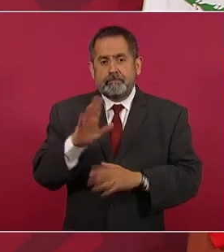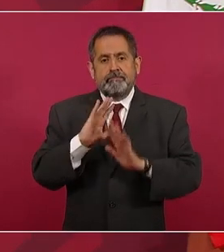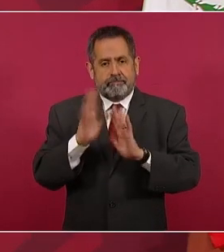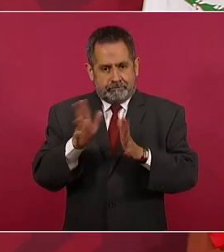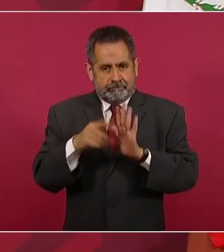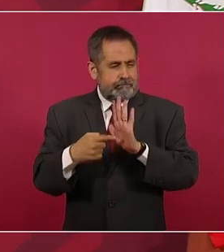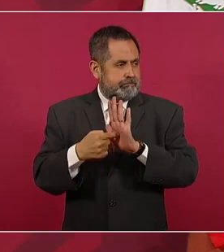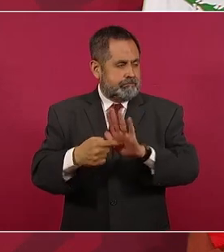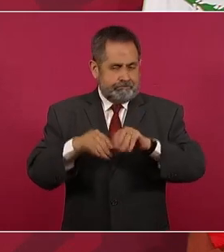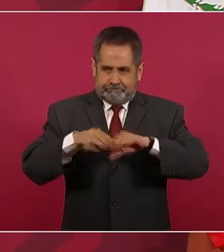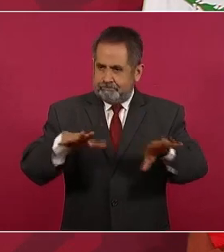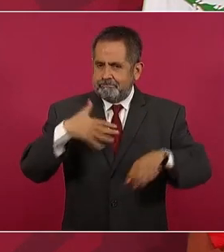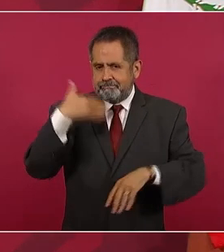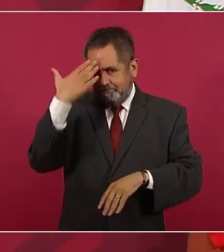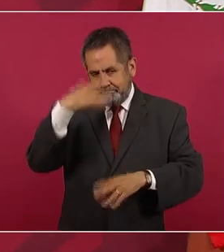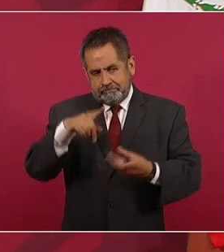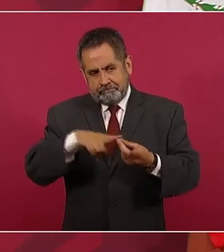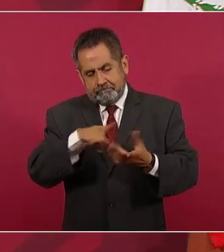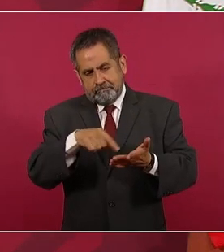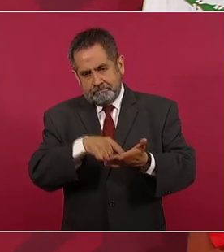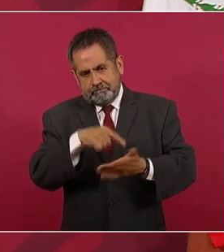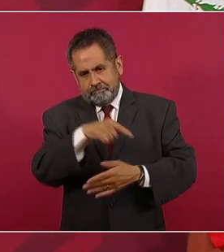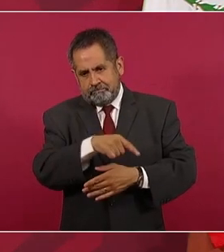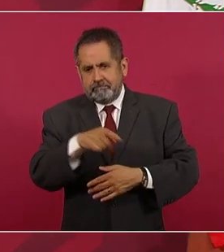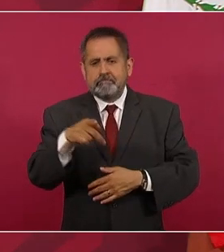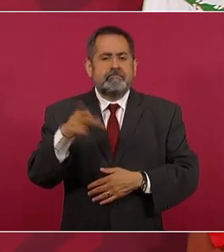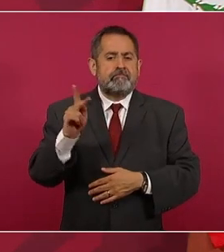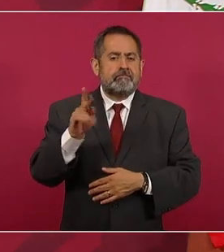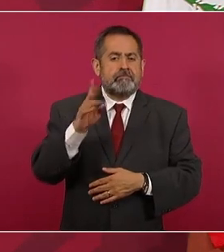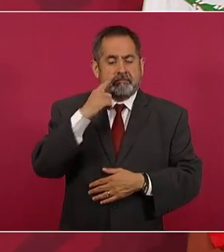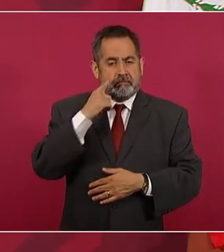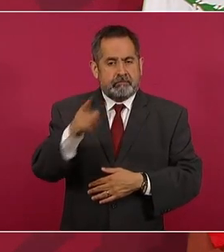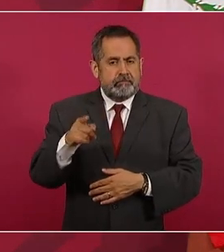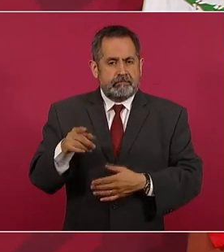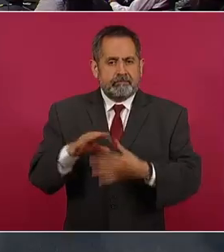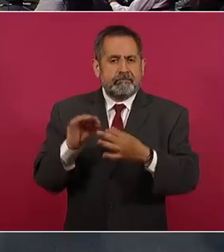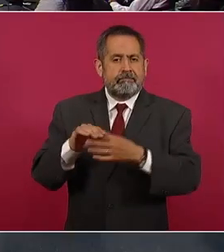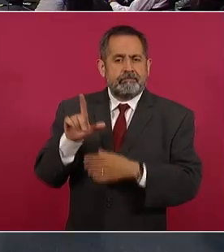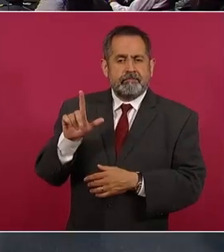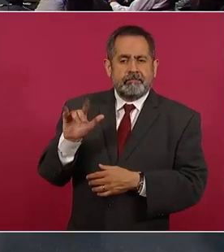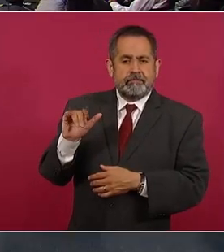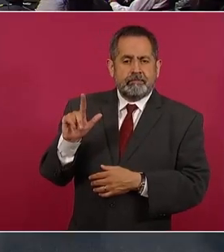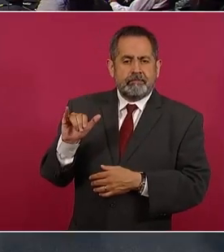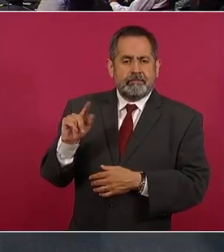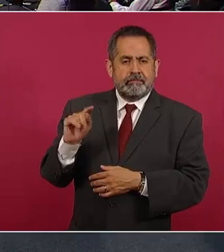se los voy a mostrar. Y pero vamos a Lili Téllez.